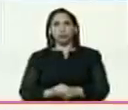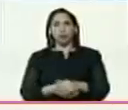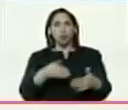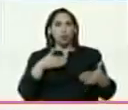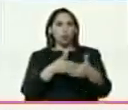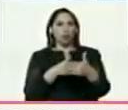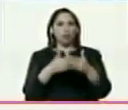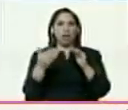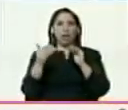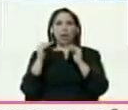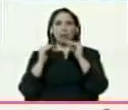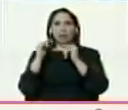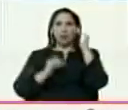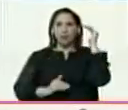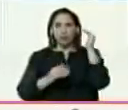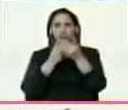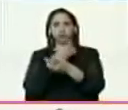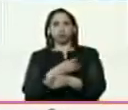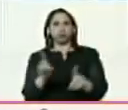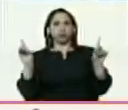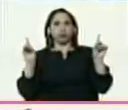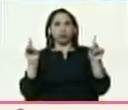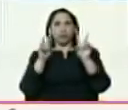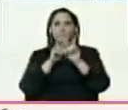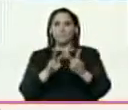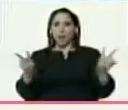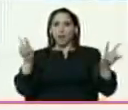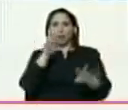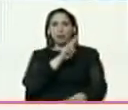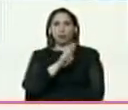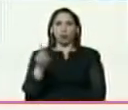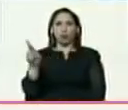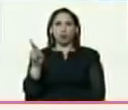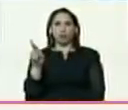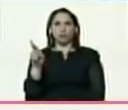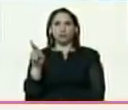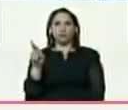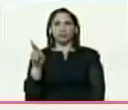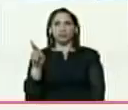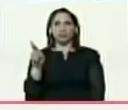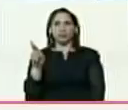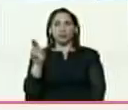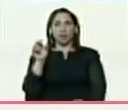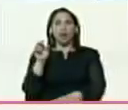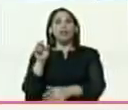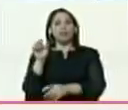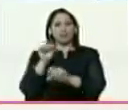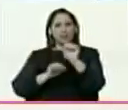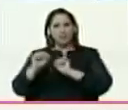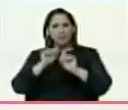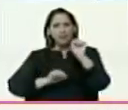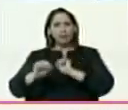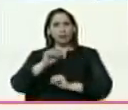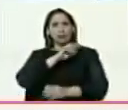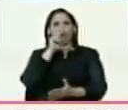de la estabilidad democrática la paz de la república la decencia nacional